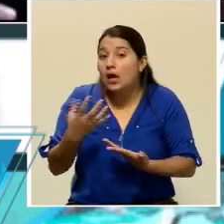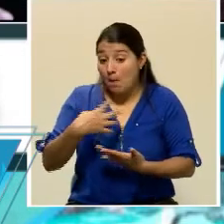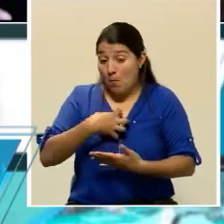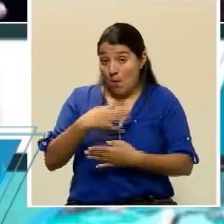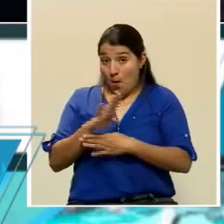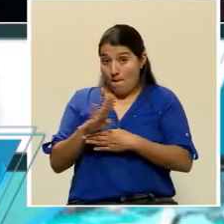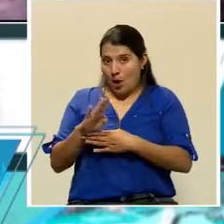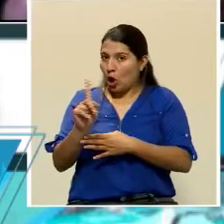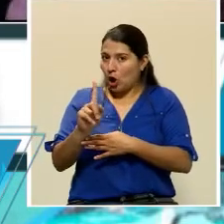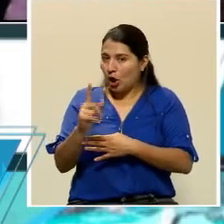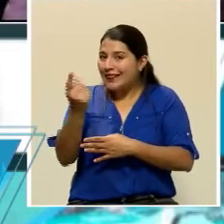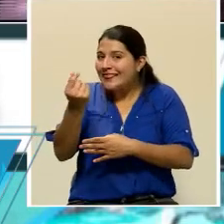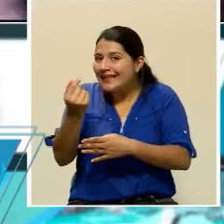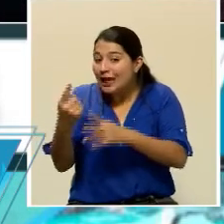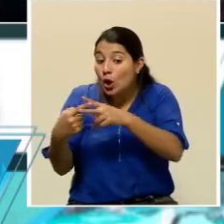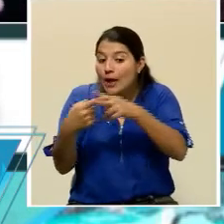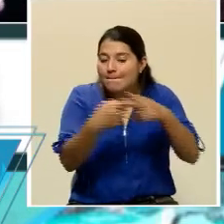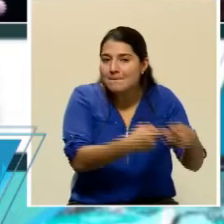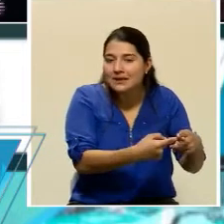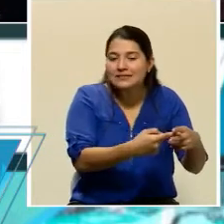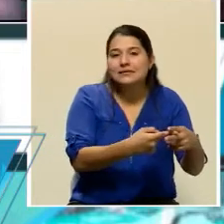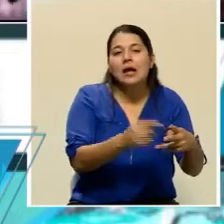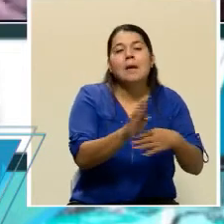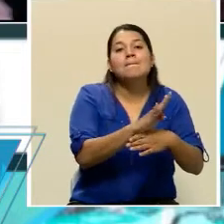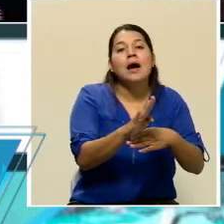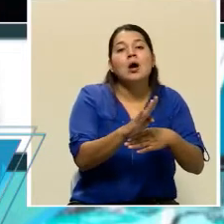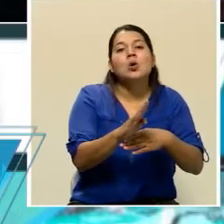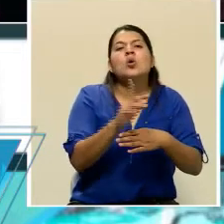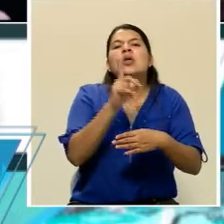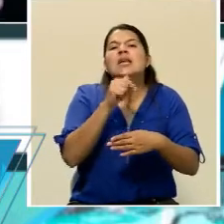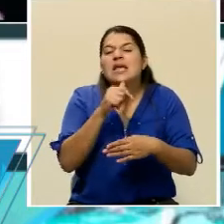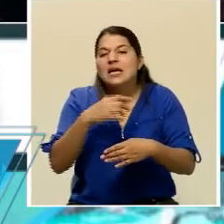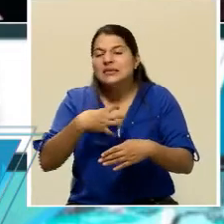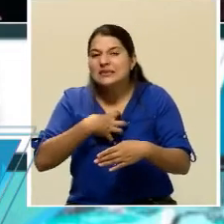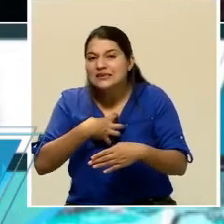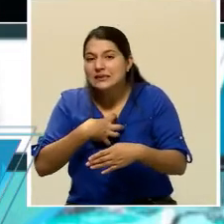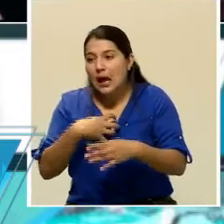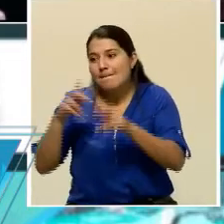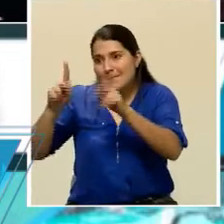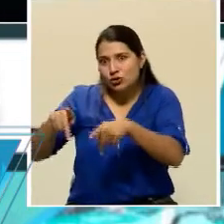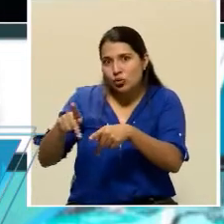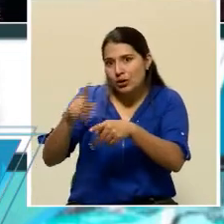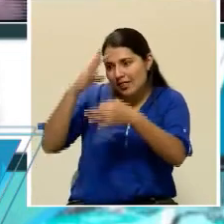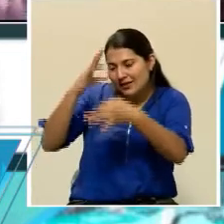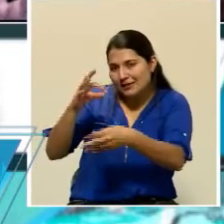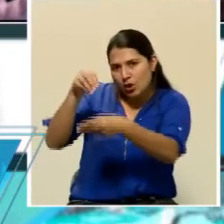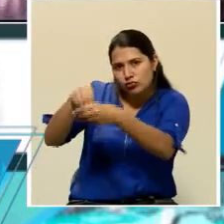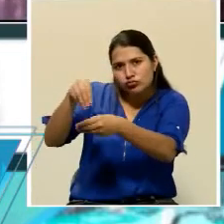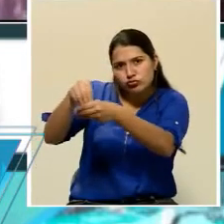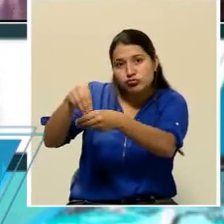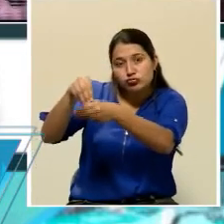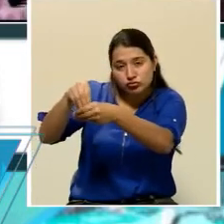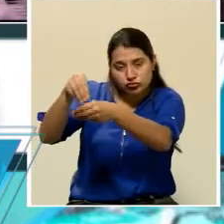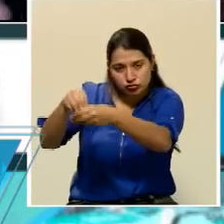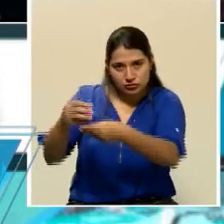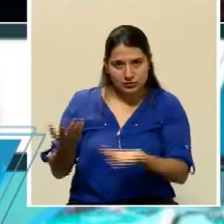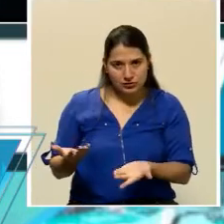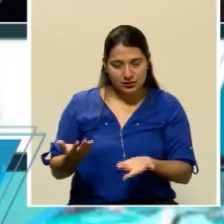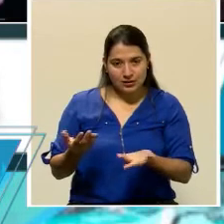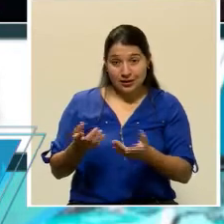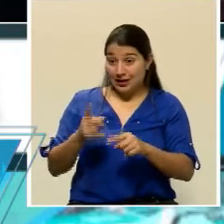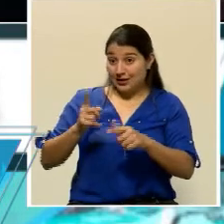insistiendo desde distintas perspectivas o desde distintos foros en la necesidad de tener un fondo de